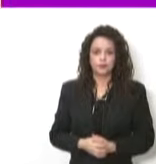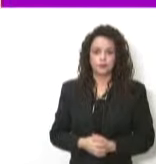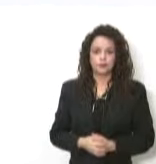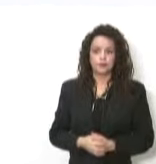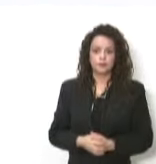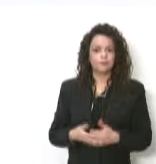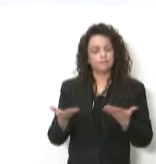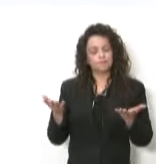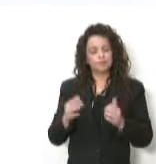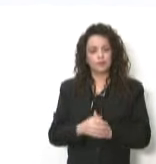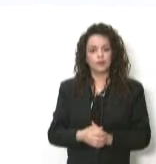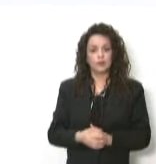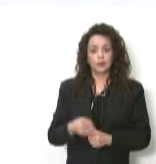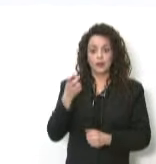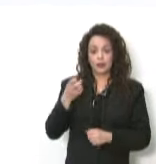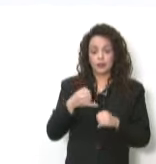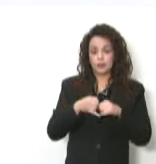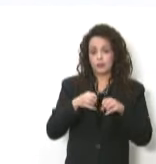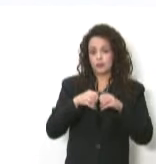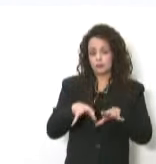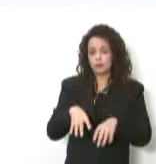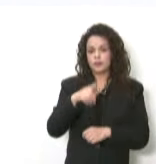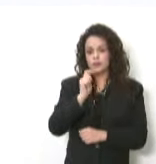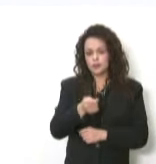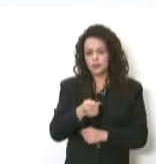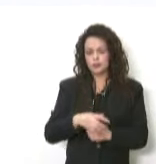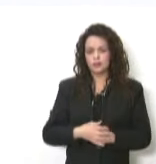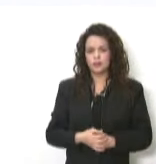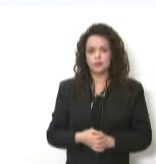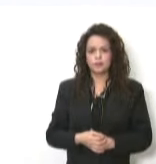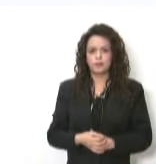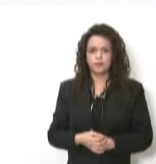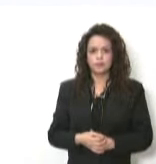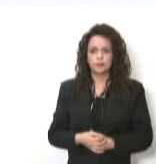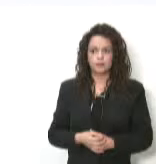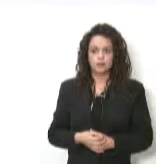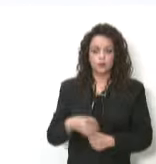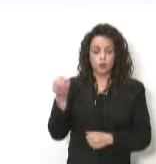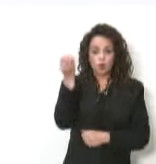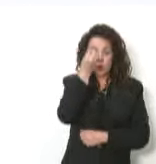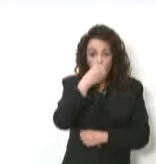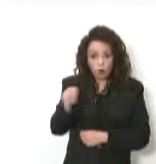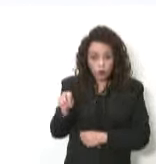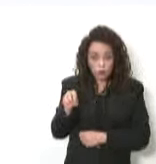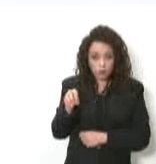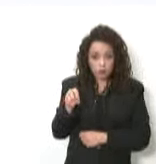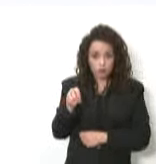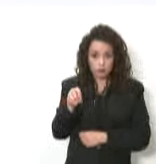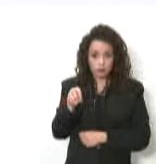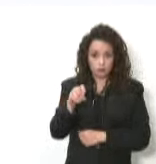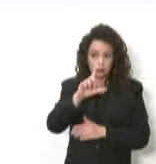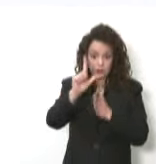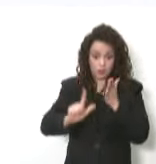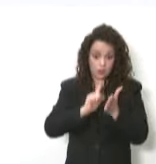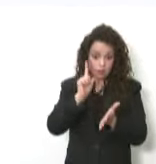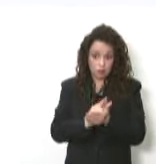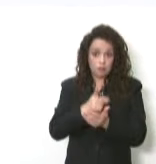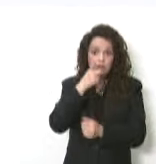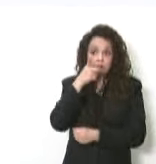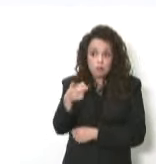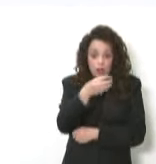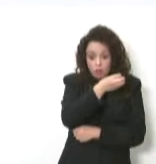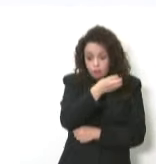Bueno, es el informe preliminar de la de lo que es una obligación por ley, que es llevar a cabo